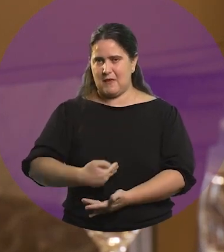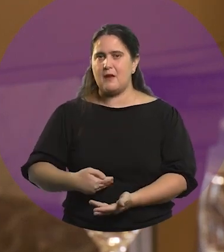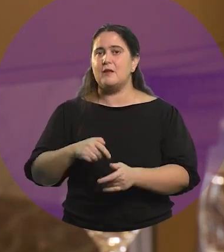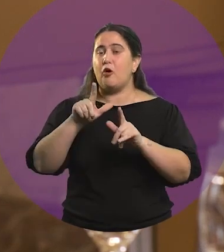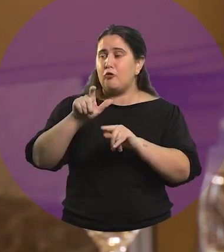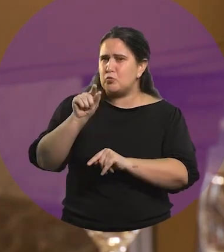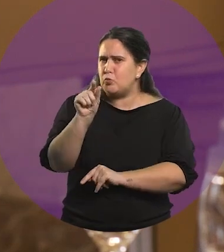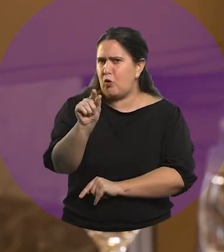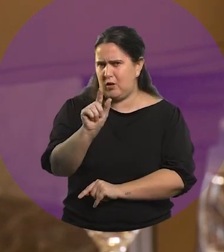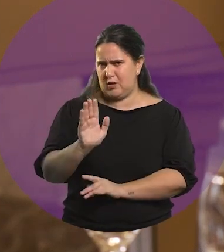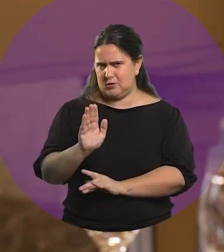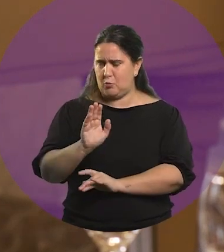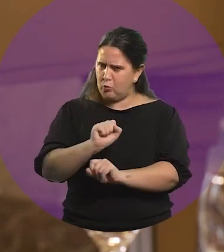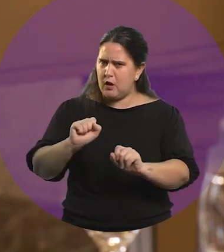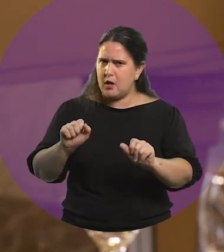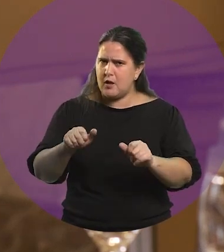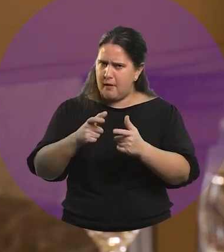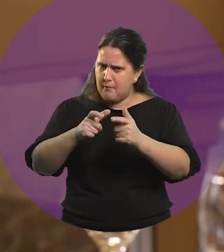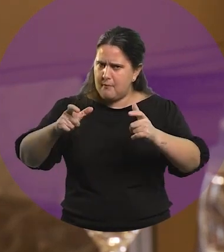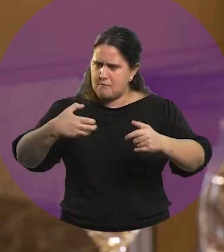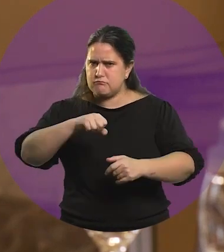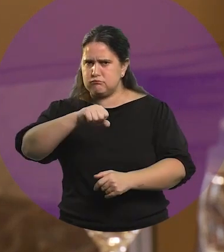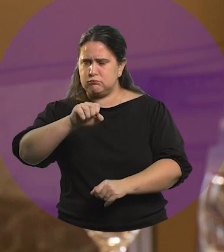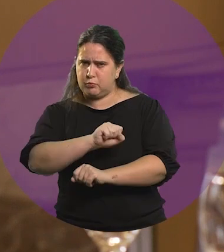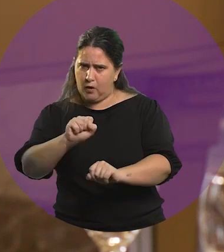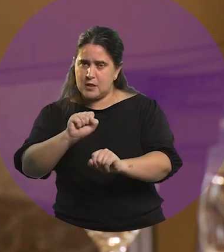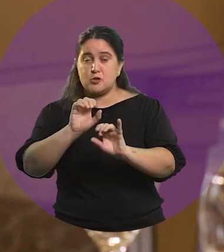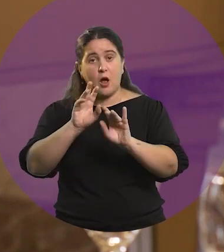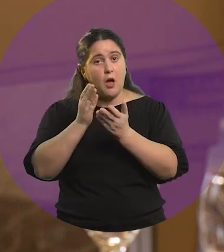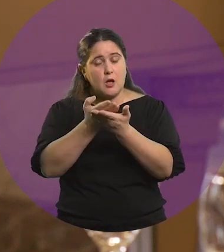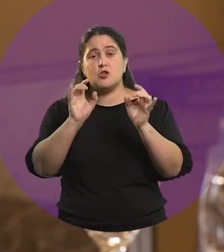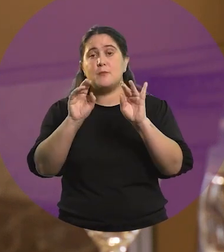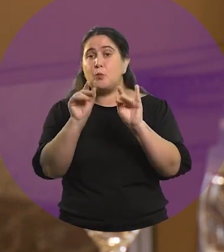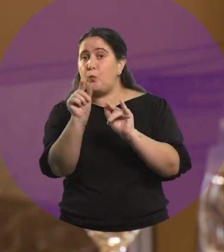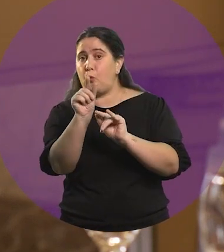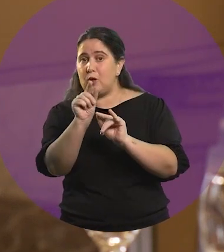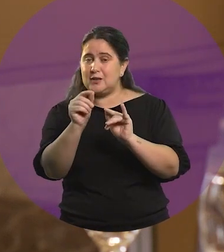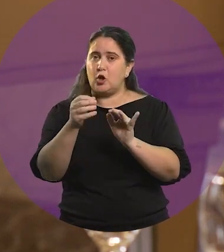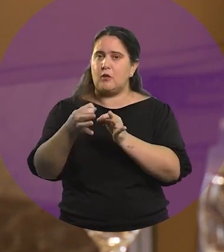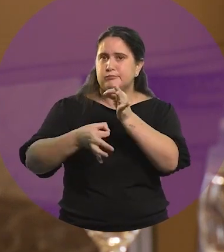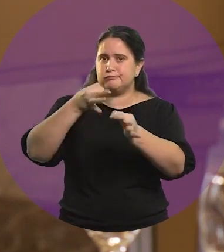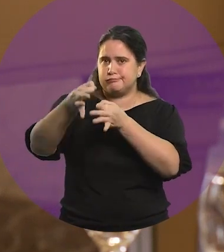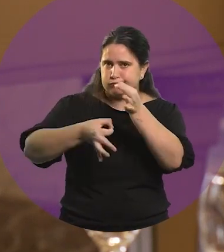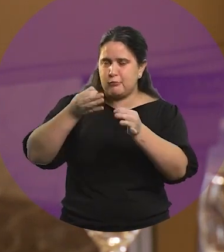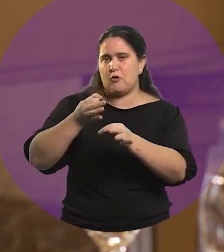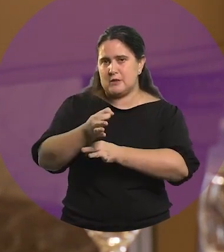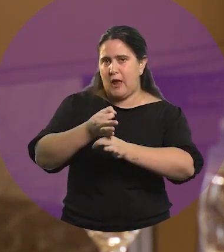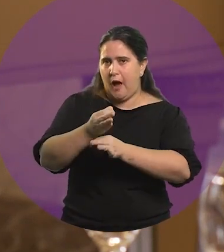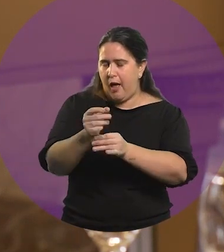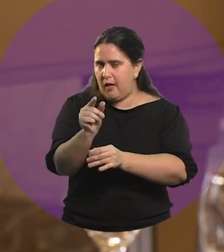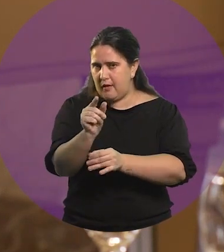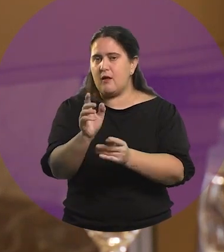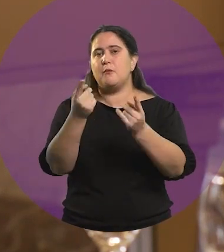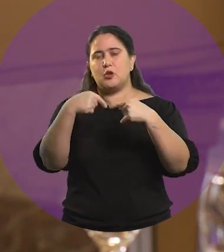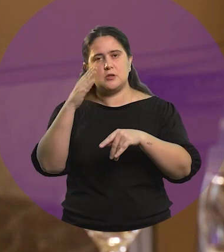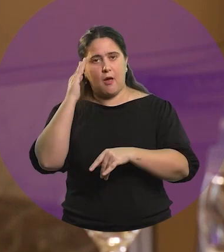una parte de lo que podemos hacer. Nosotros vemos una pequeña parte de lo que es el continuo educativo,